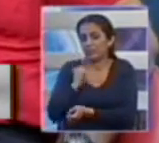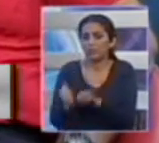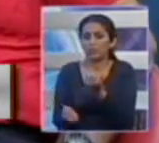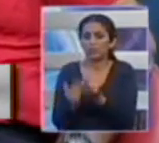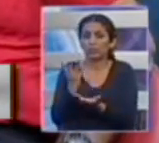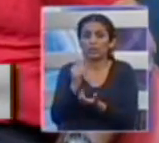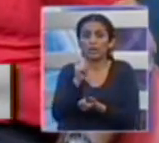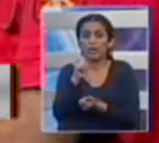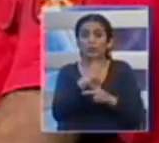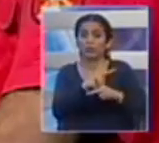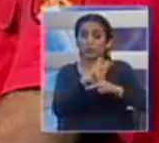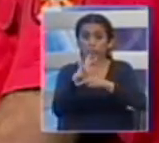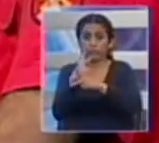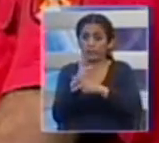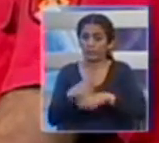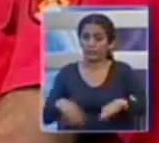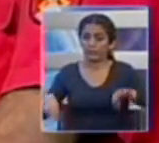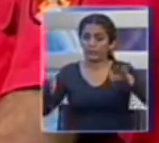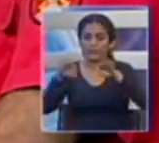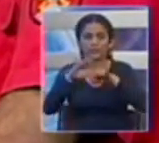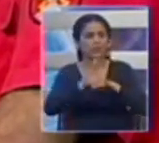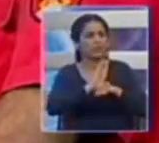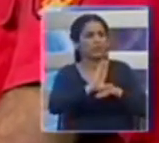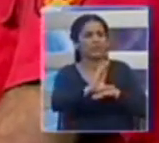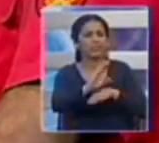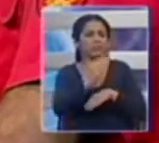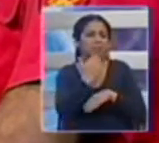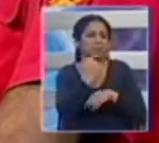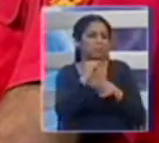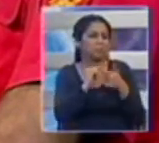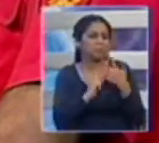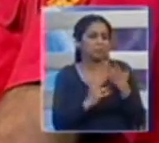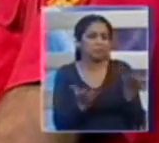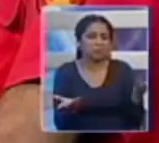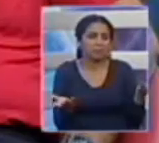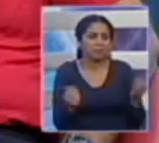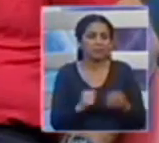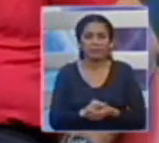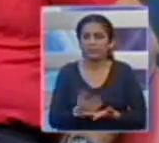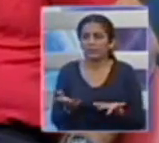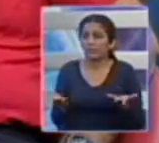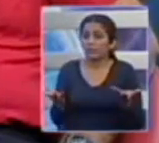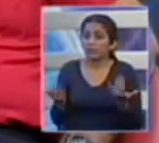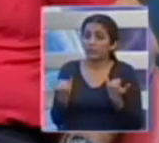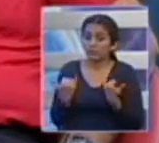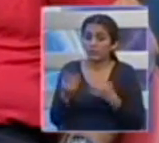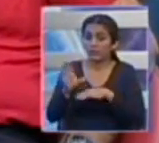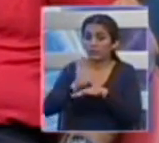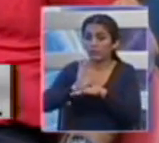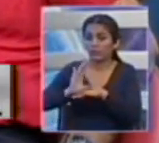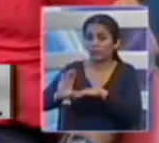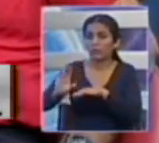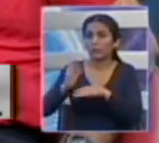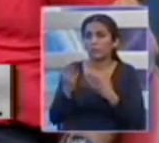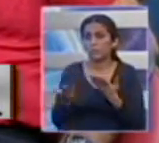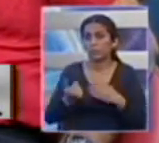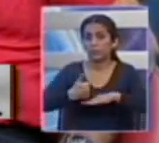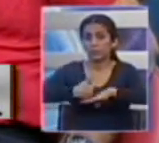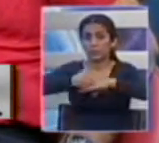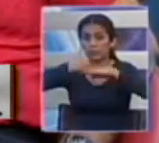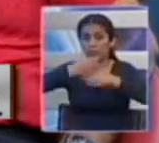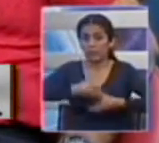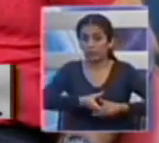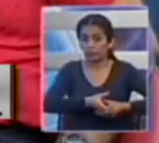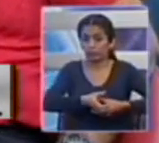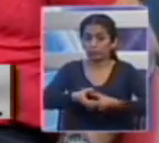actividad. ¿Qué consejo se le puede dar a la gente? Bueno, pues la posición institucional del Benemérito Cuerpo de Bomberos